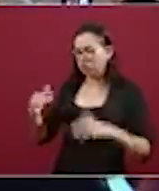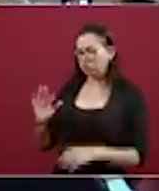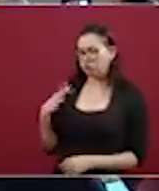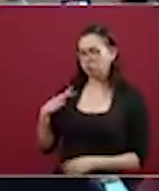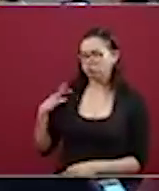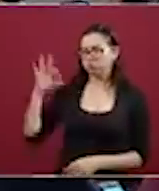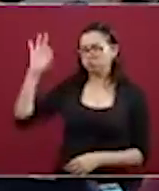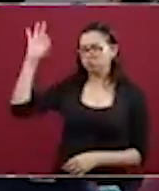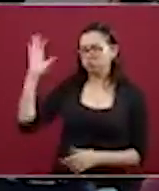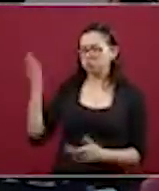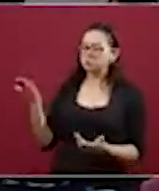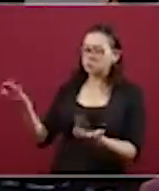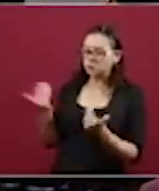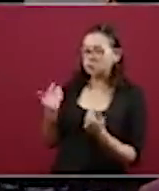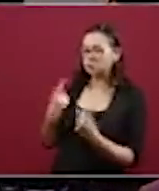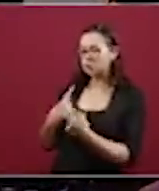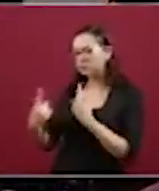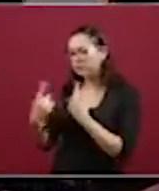ahora,